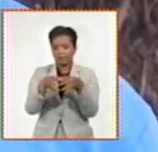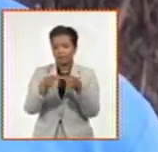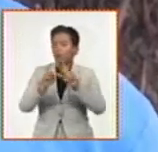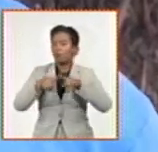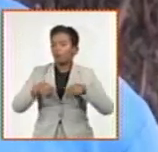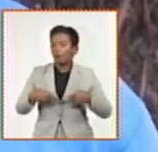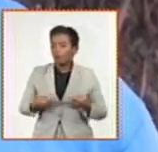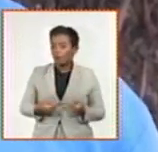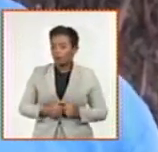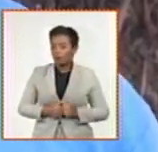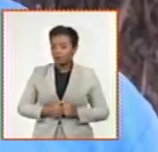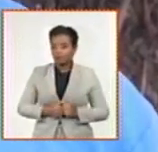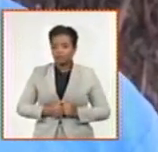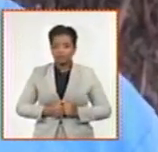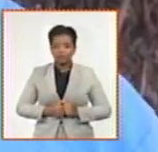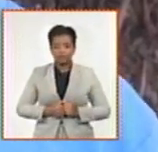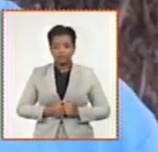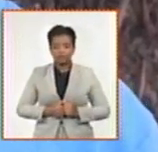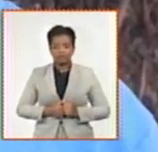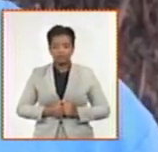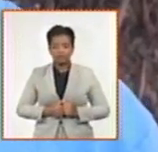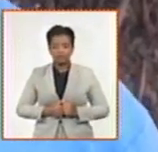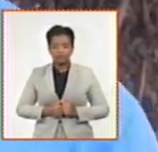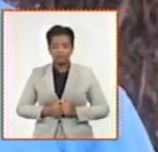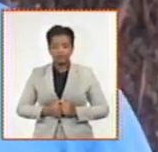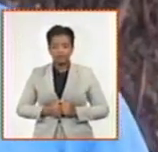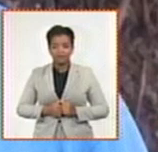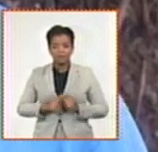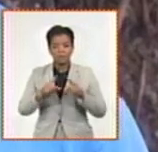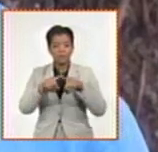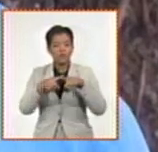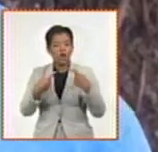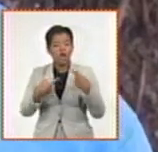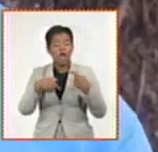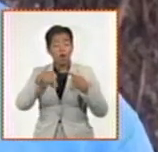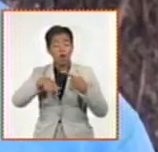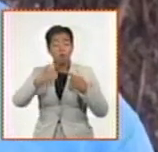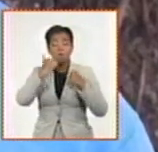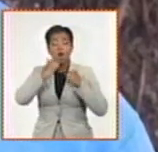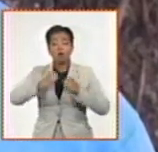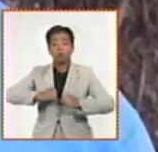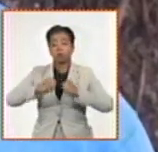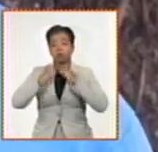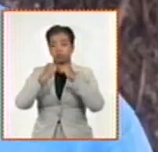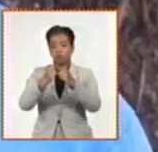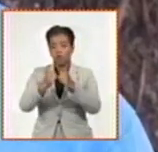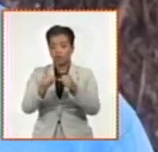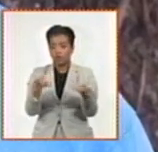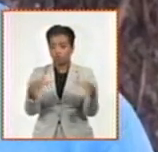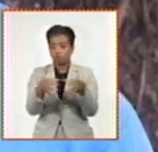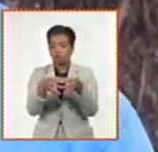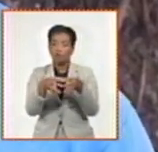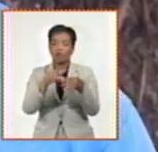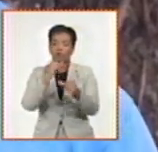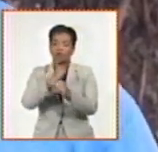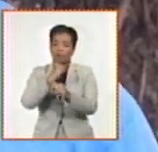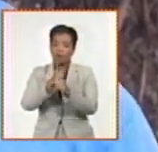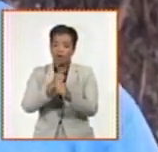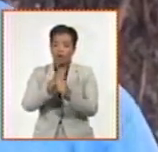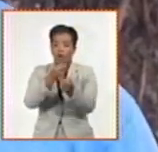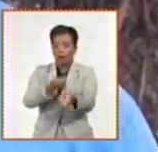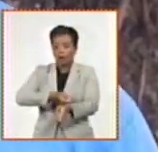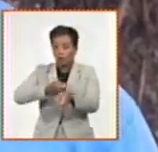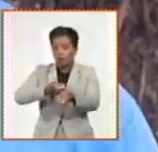va a solidificar el movimiento de la agroecología y la